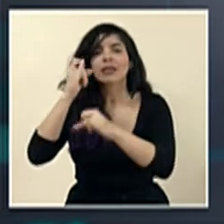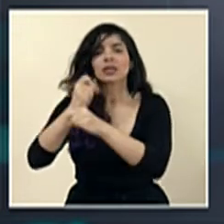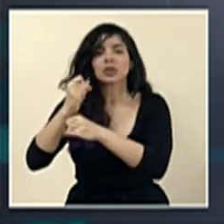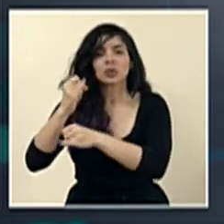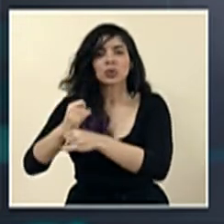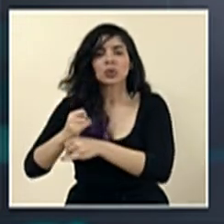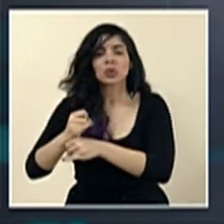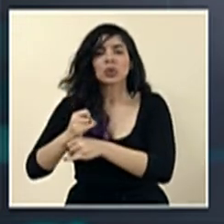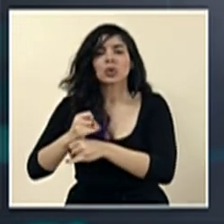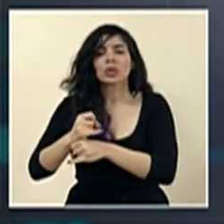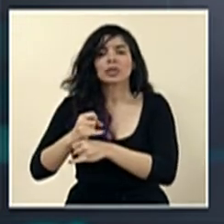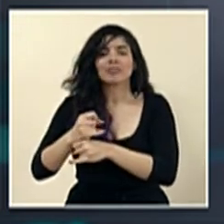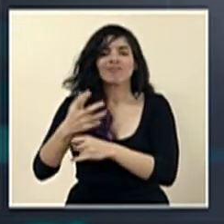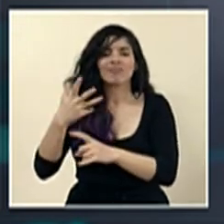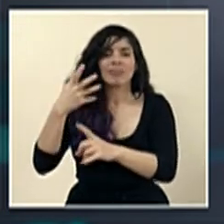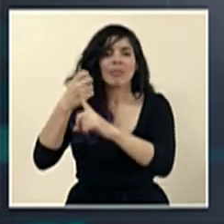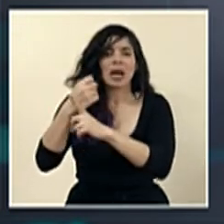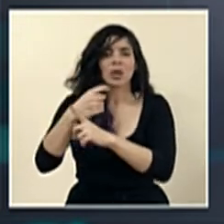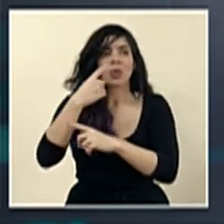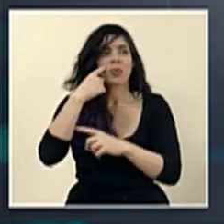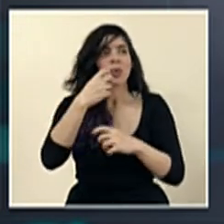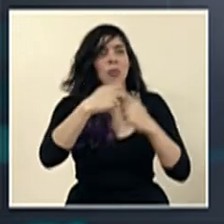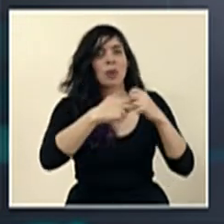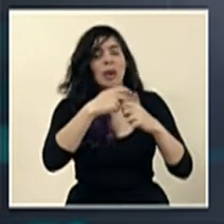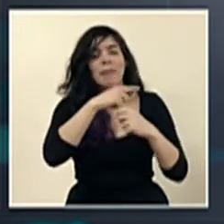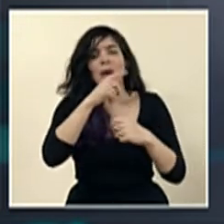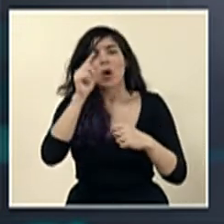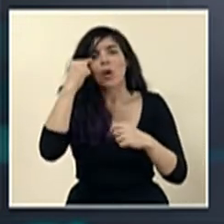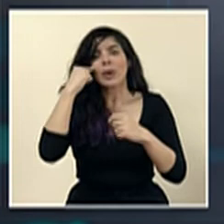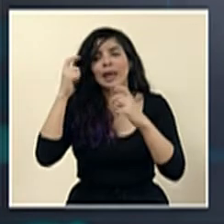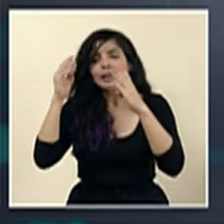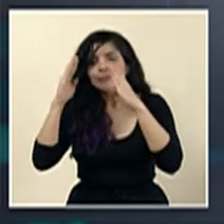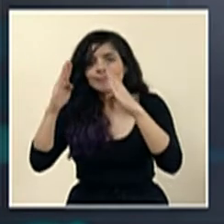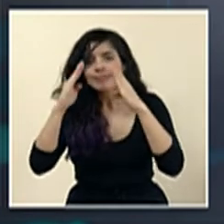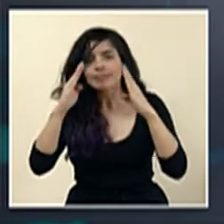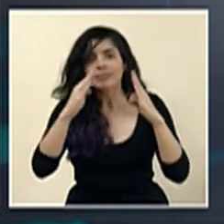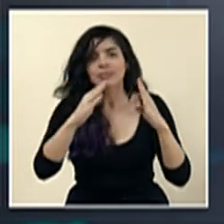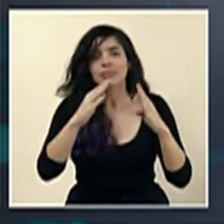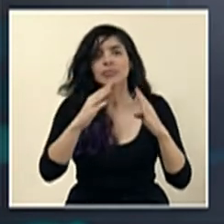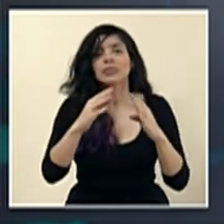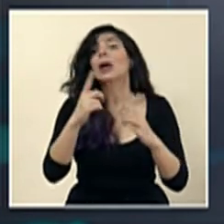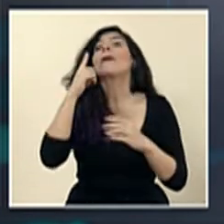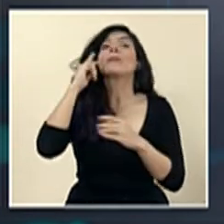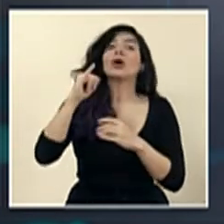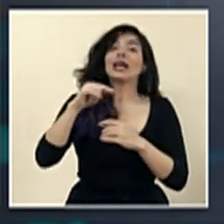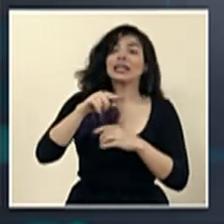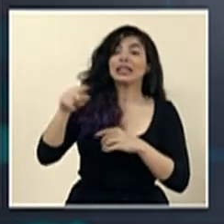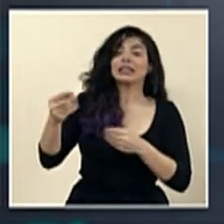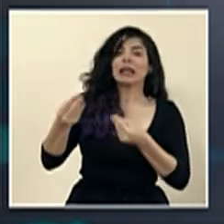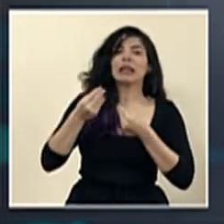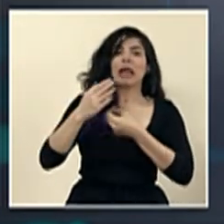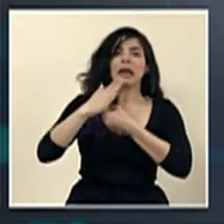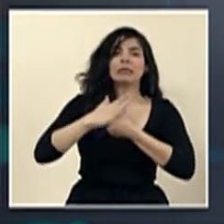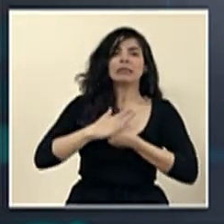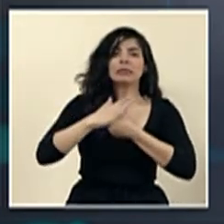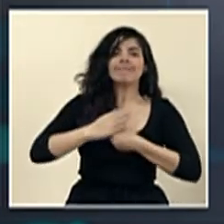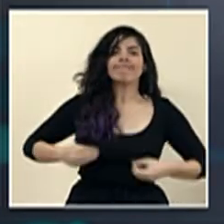instituciones que sufren por esta crisis. Y por tanto hay presiones de gasto. De